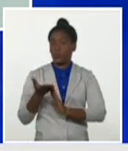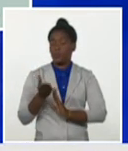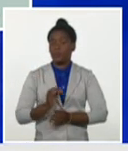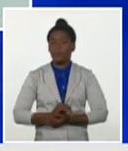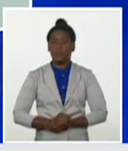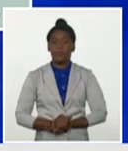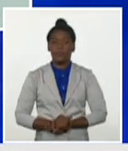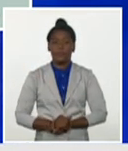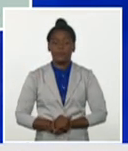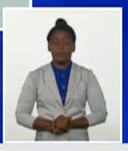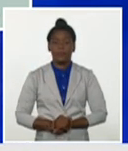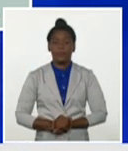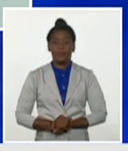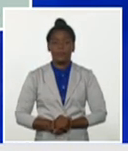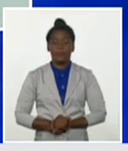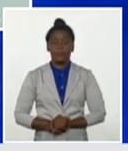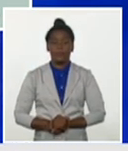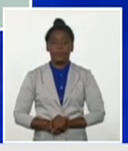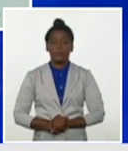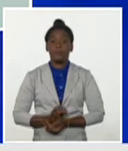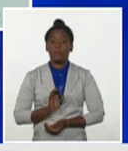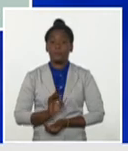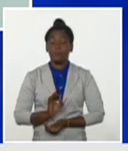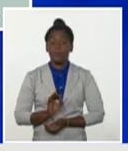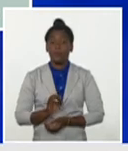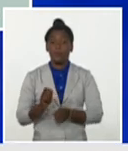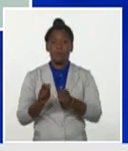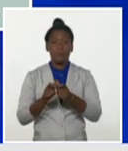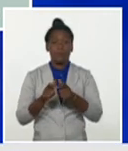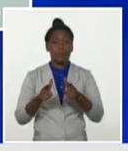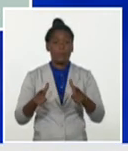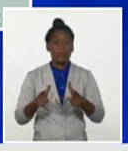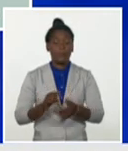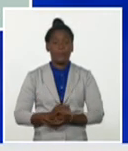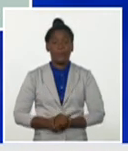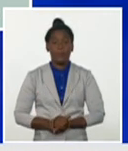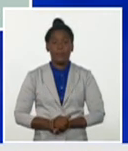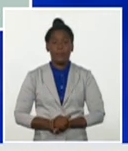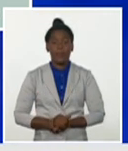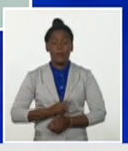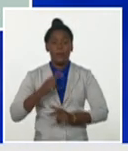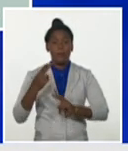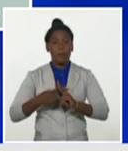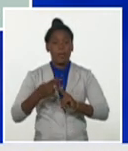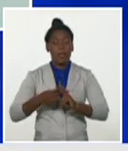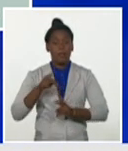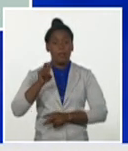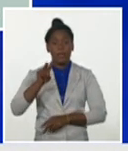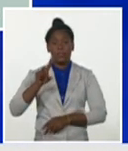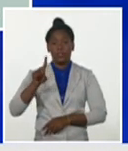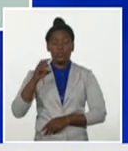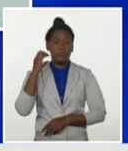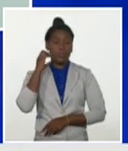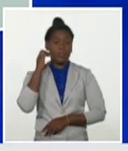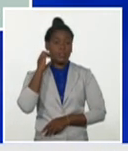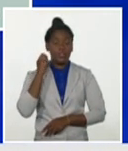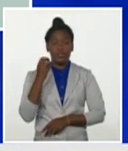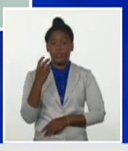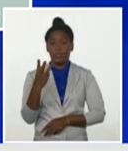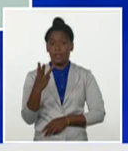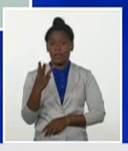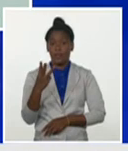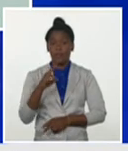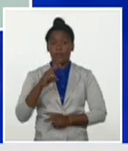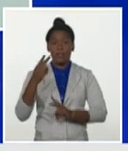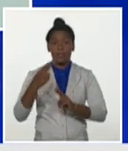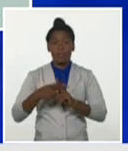El mayor número, como ha estado ocurriendo también, en Bayamo 21 ayer, Manzanillo 3, Yara 2 y